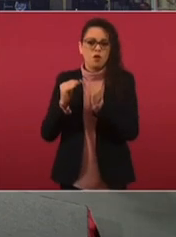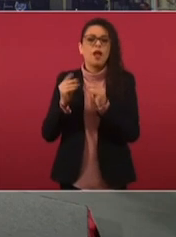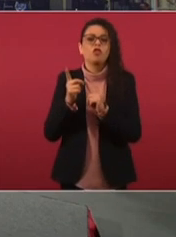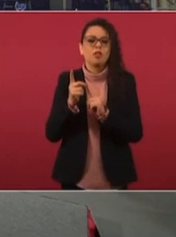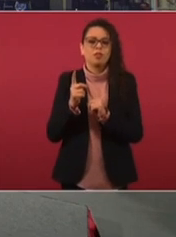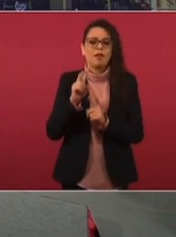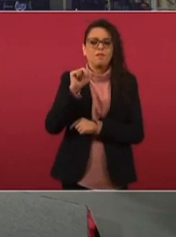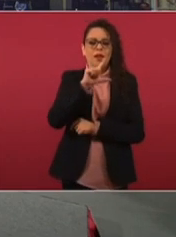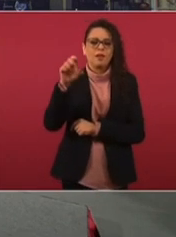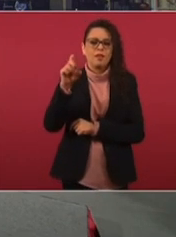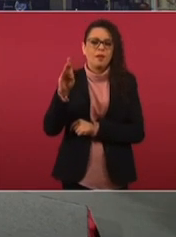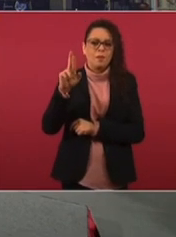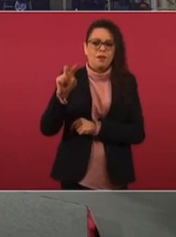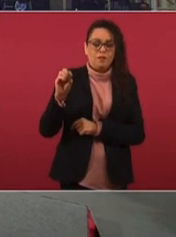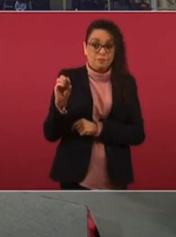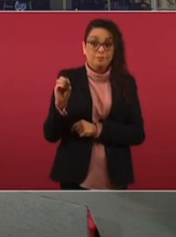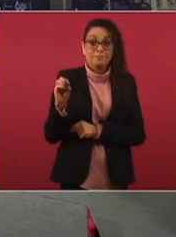Bravo